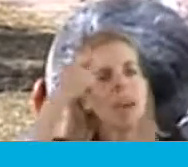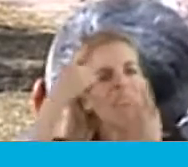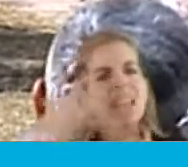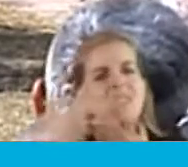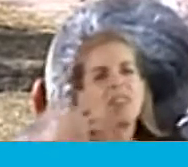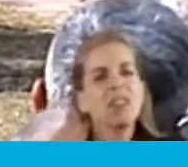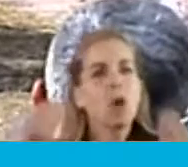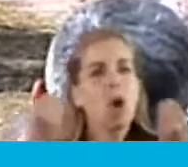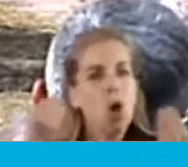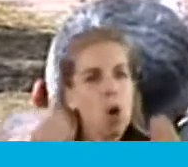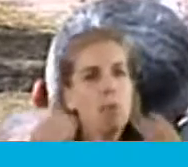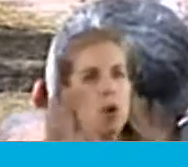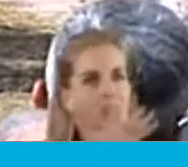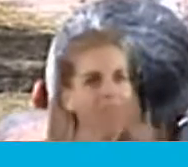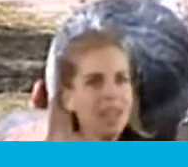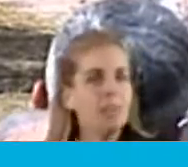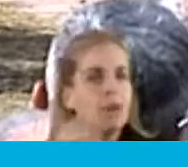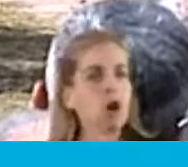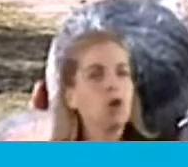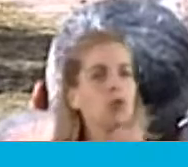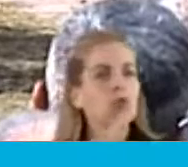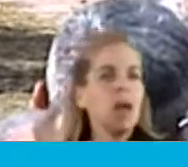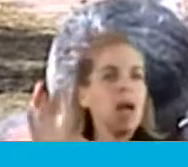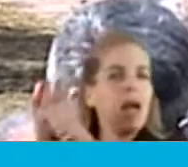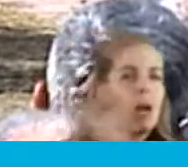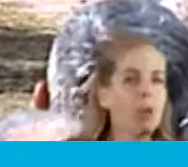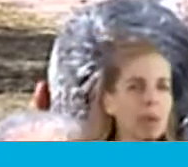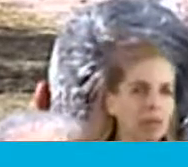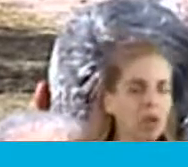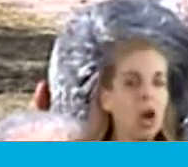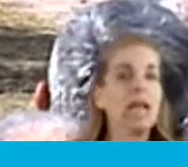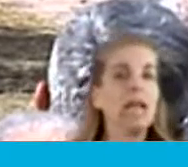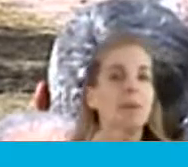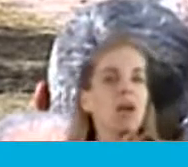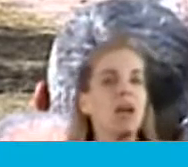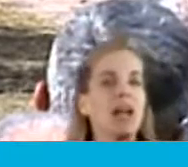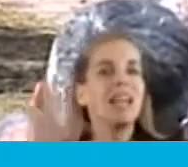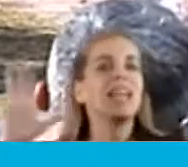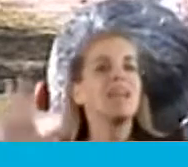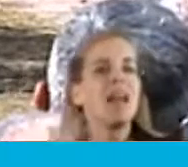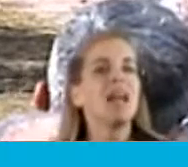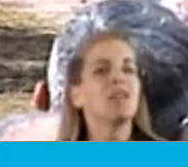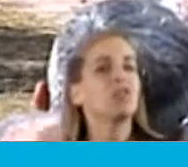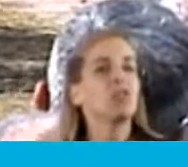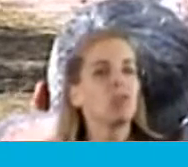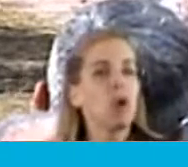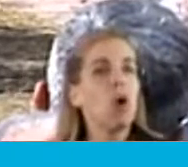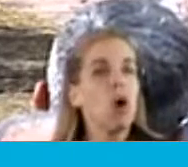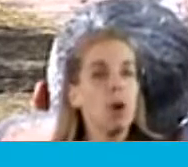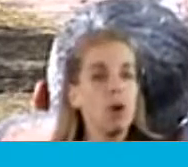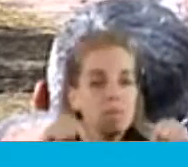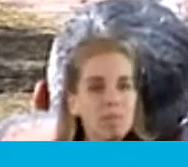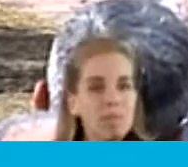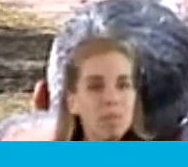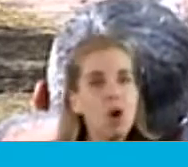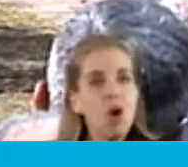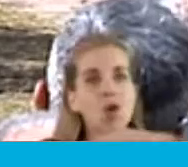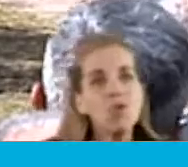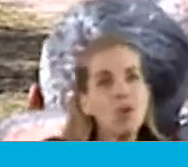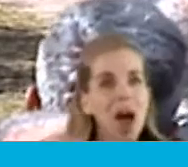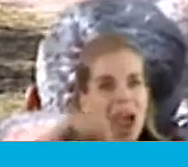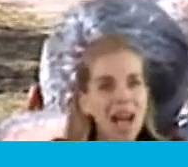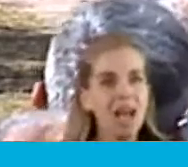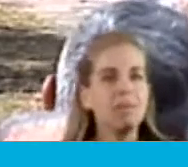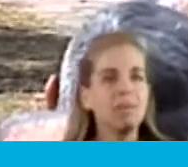querer dejar de ser colonia y asumir la soberanía. A esta casa convergieron delegados de todas